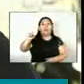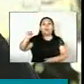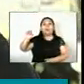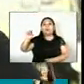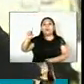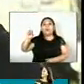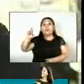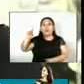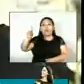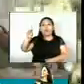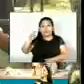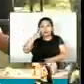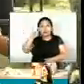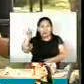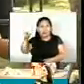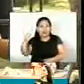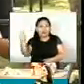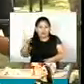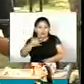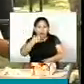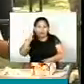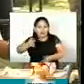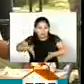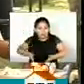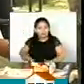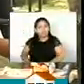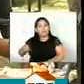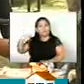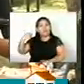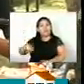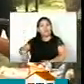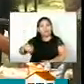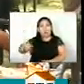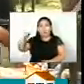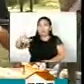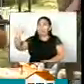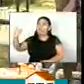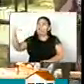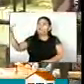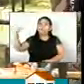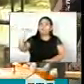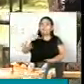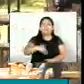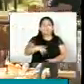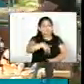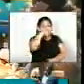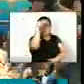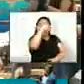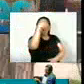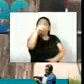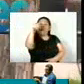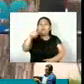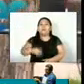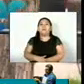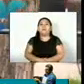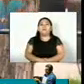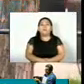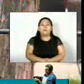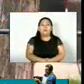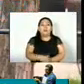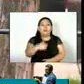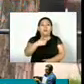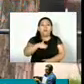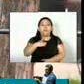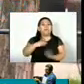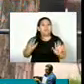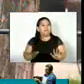un chef originario de dicha nación que vino a El Salvador para dar cátedra vine acá a